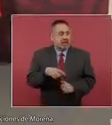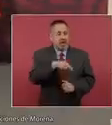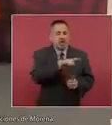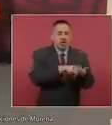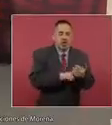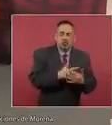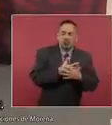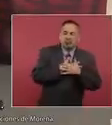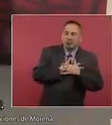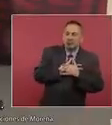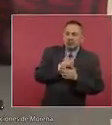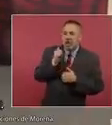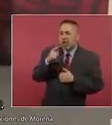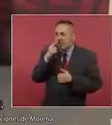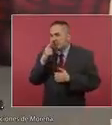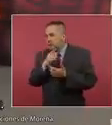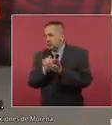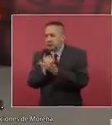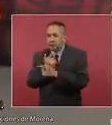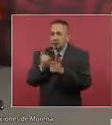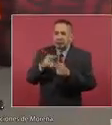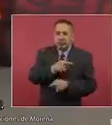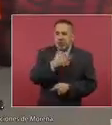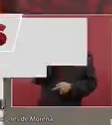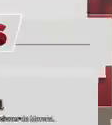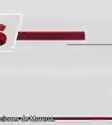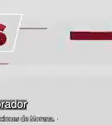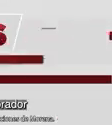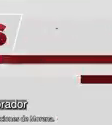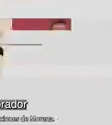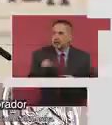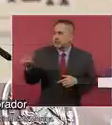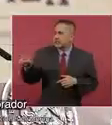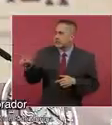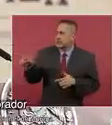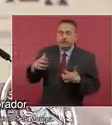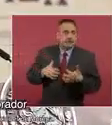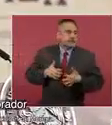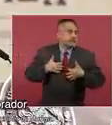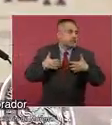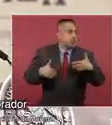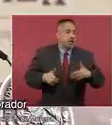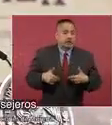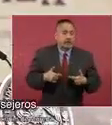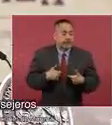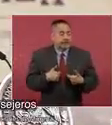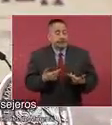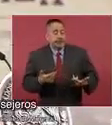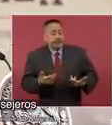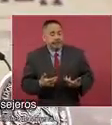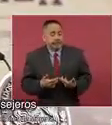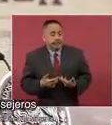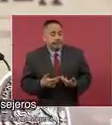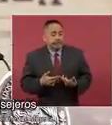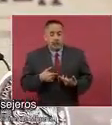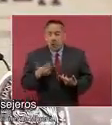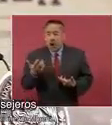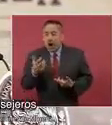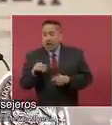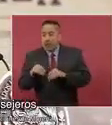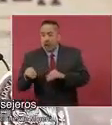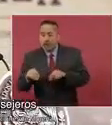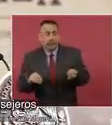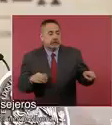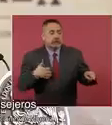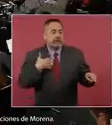el rescate de Pemex y de la Comisión Federal de Electricidad. Nuestro presidente Andrés Manuel López Obrador señaló el pasado 25 de enero